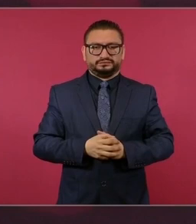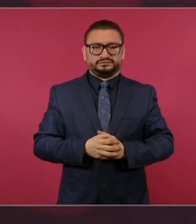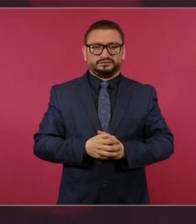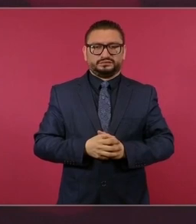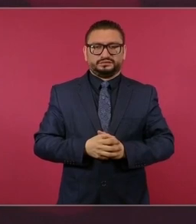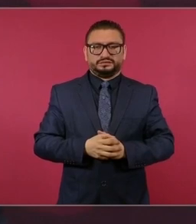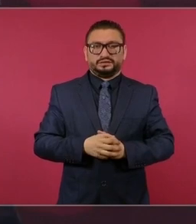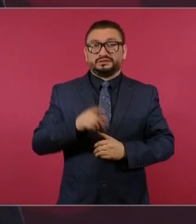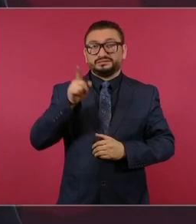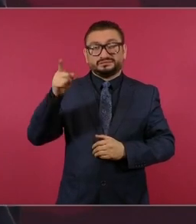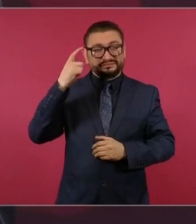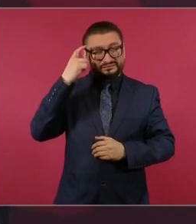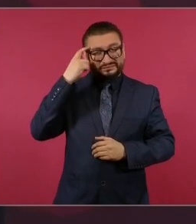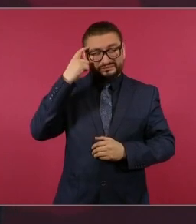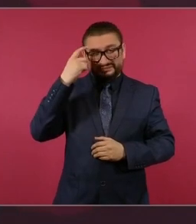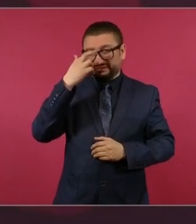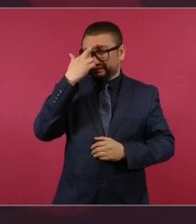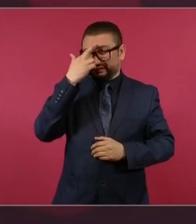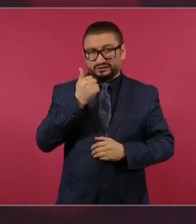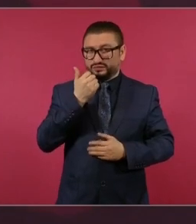Eso no es racional.